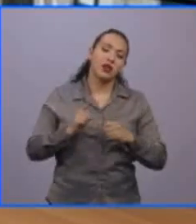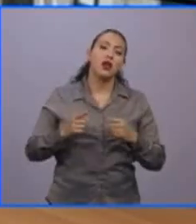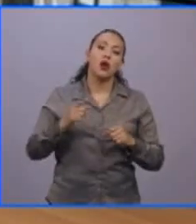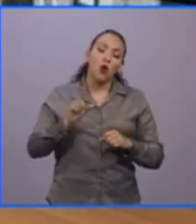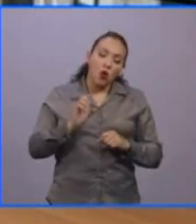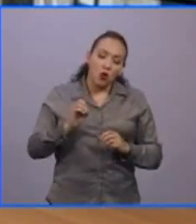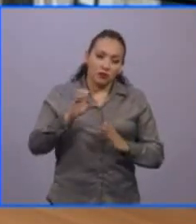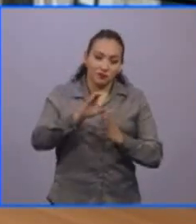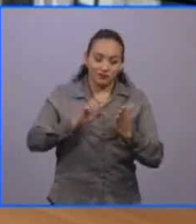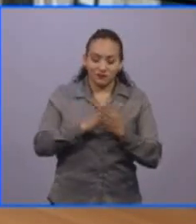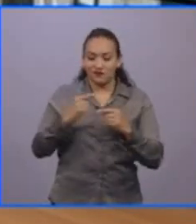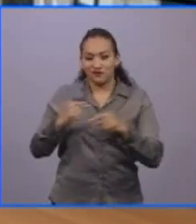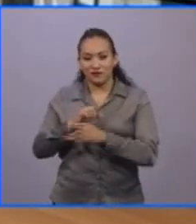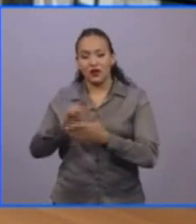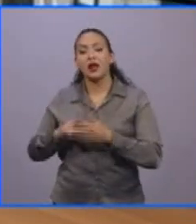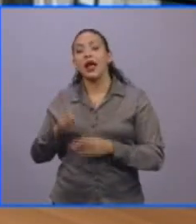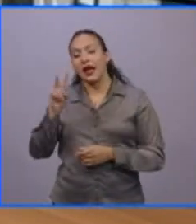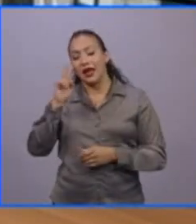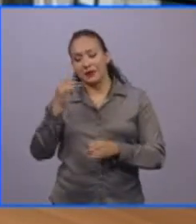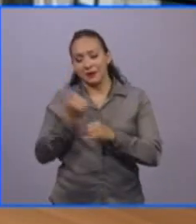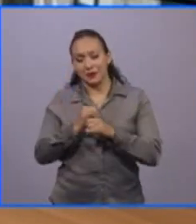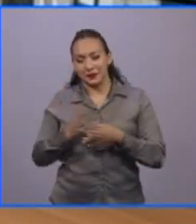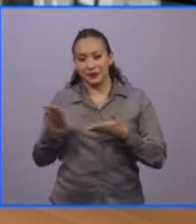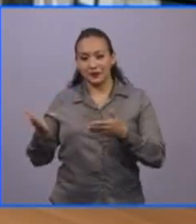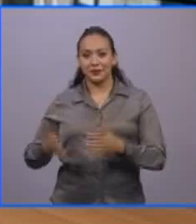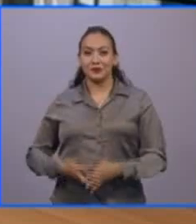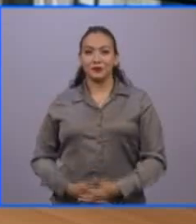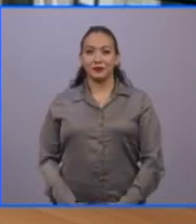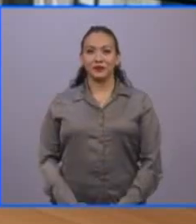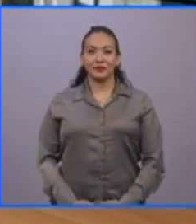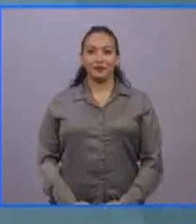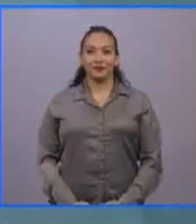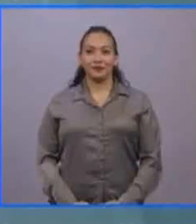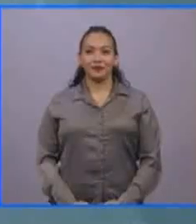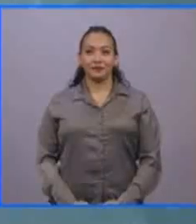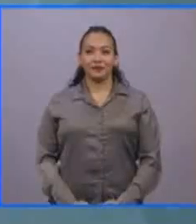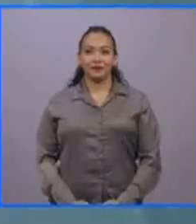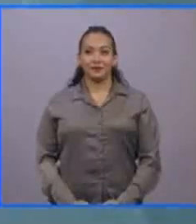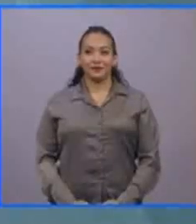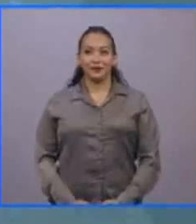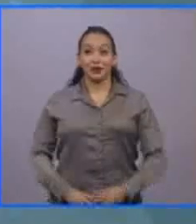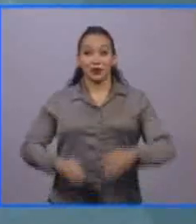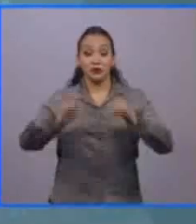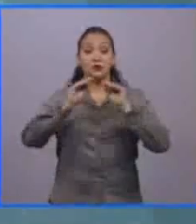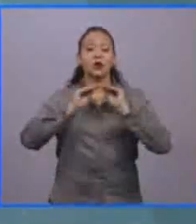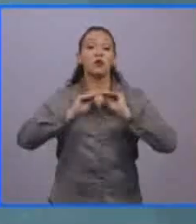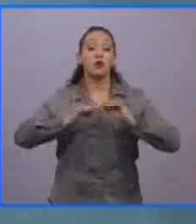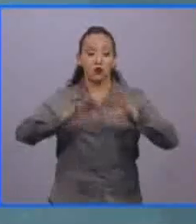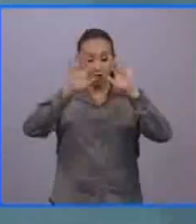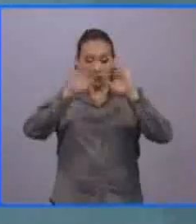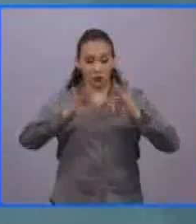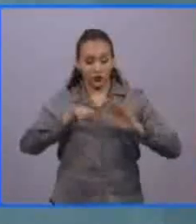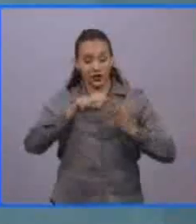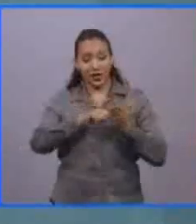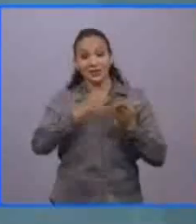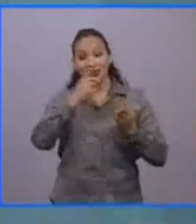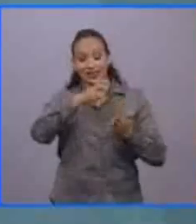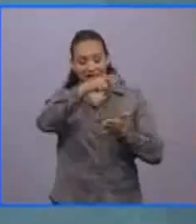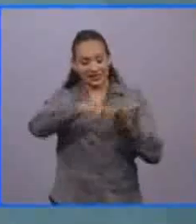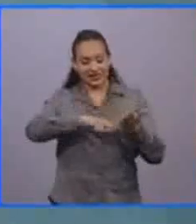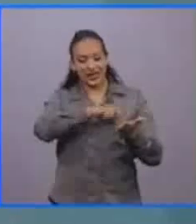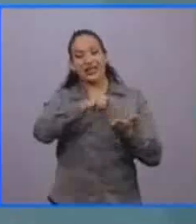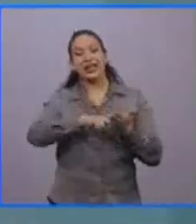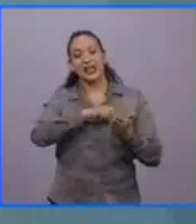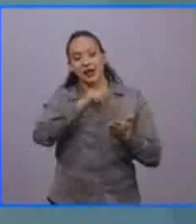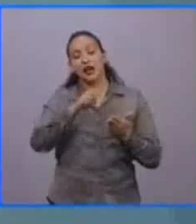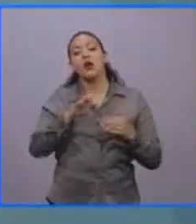de inconstitucionalidad. Marta Rodríguez nos presenta los detalles. Se publicó el decreto que reforma la ley reglamentaria